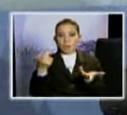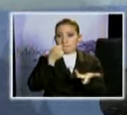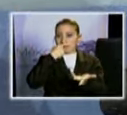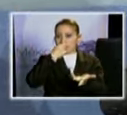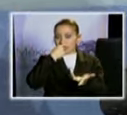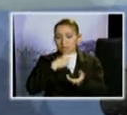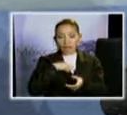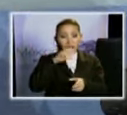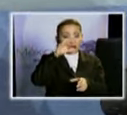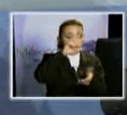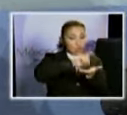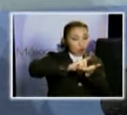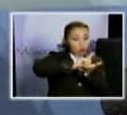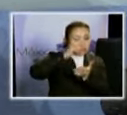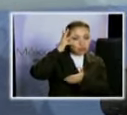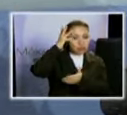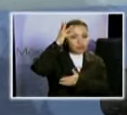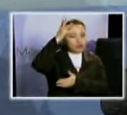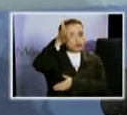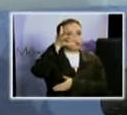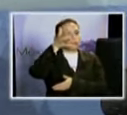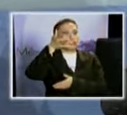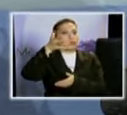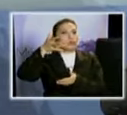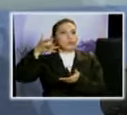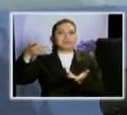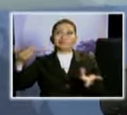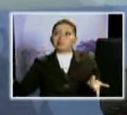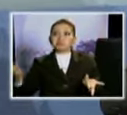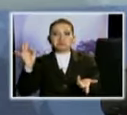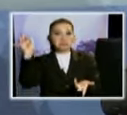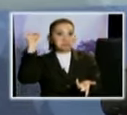medicamentos, las drogas del futuro llegan por